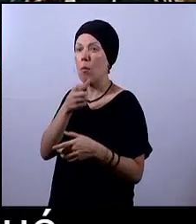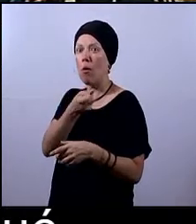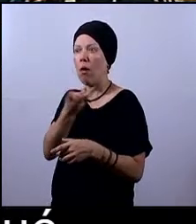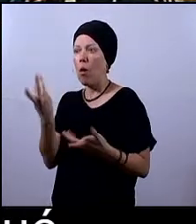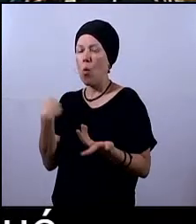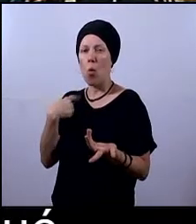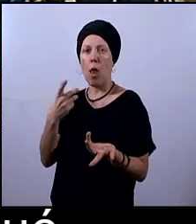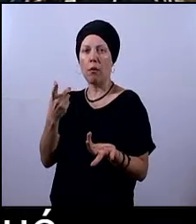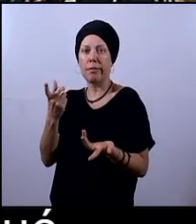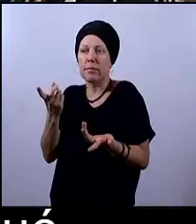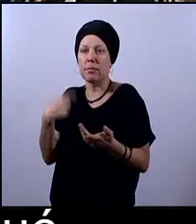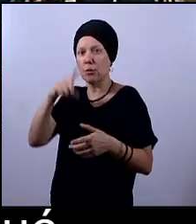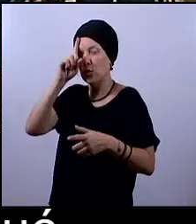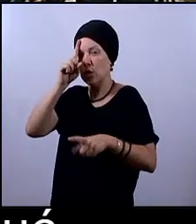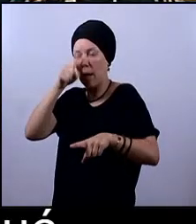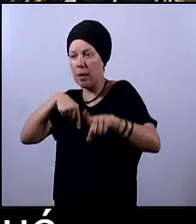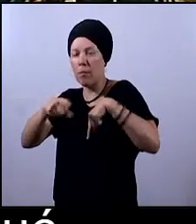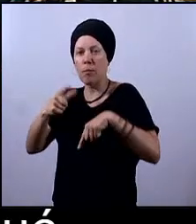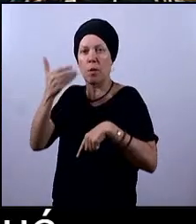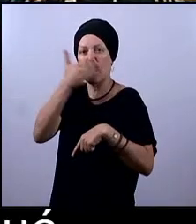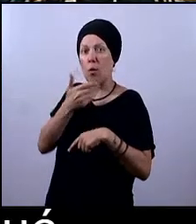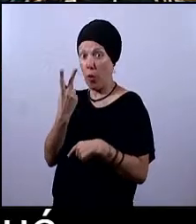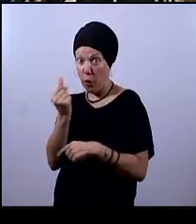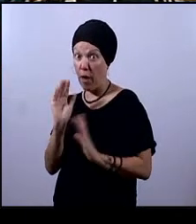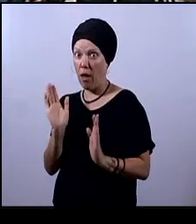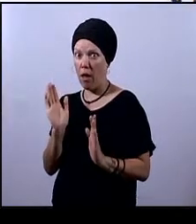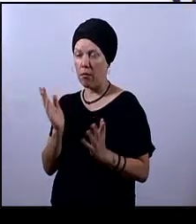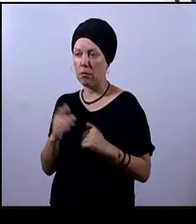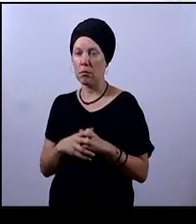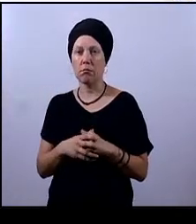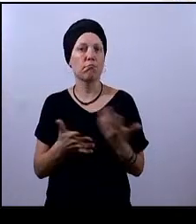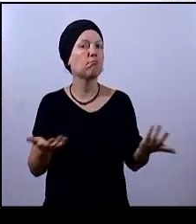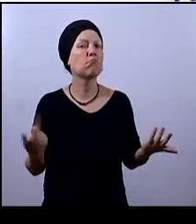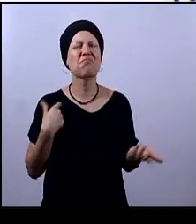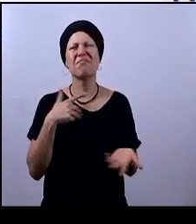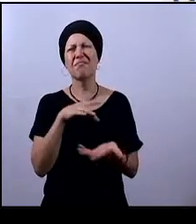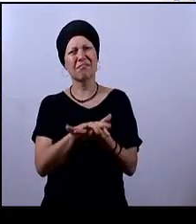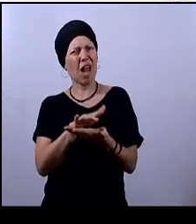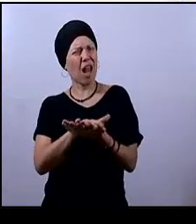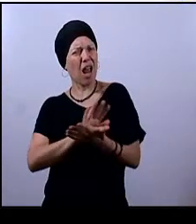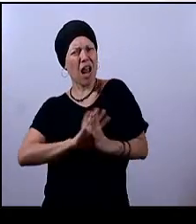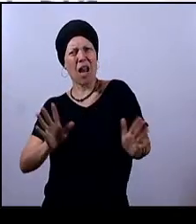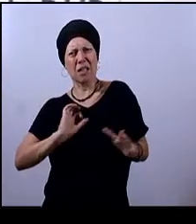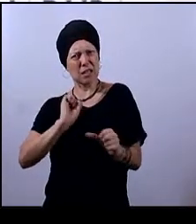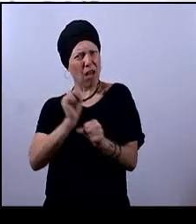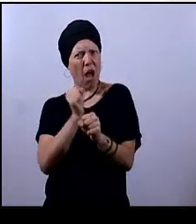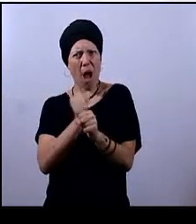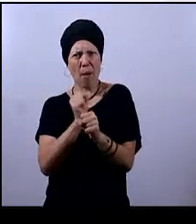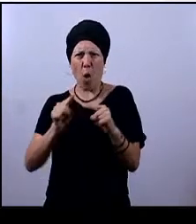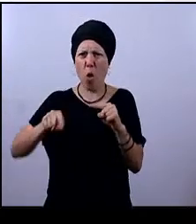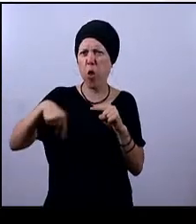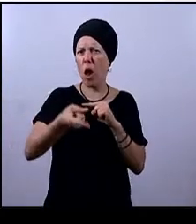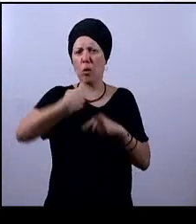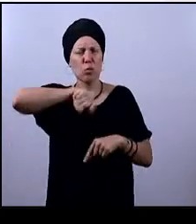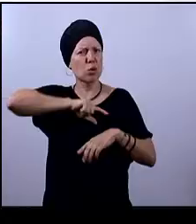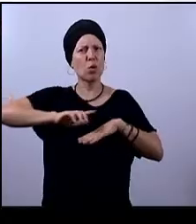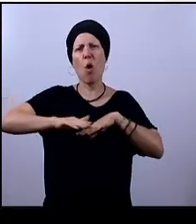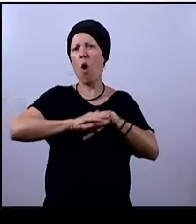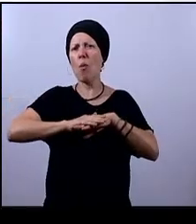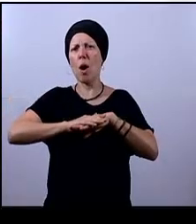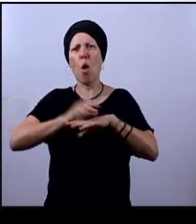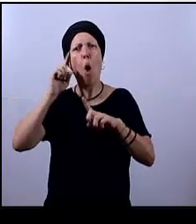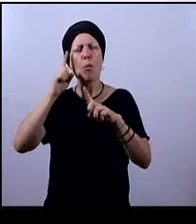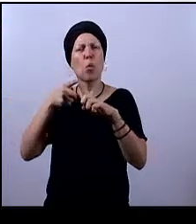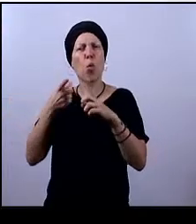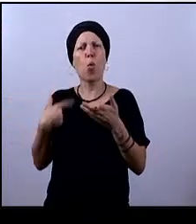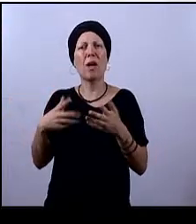saben cómo va a estar el transporte escolar. Faltan 2 días. Absoluta tranquilidad y trabajo diario de nuestro Gobierno por resolver